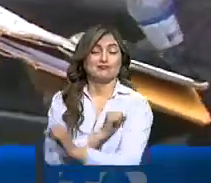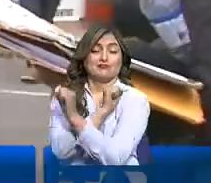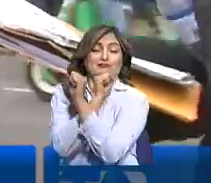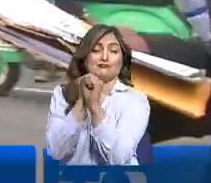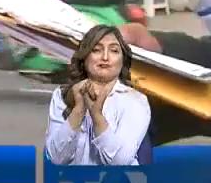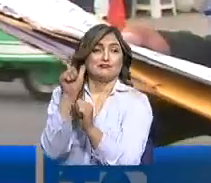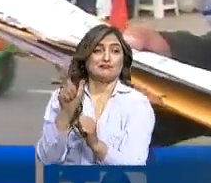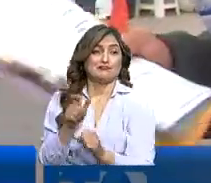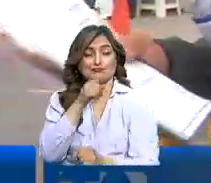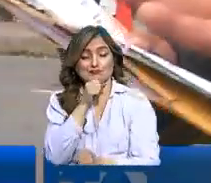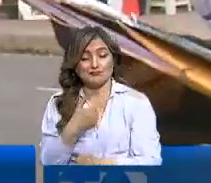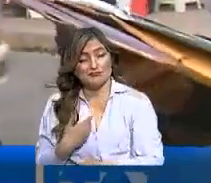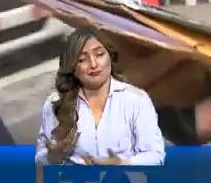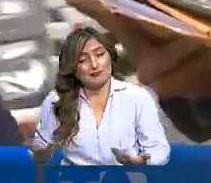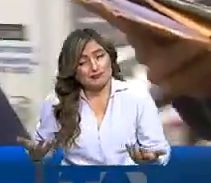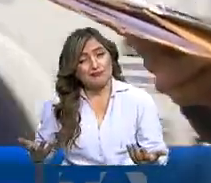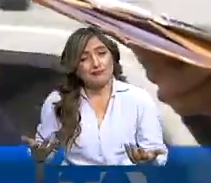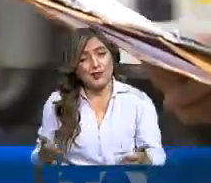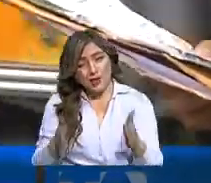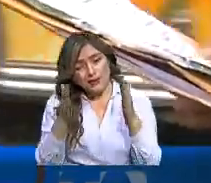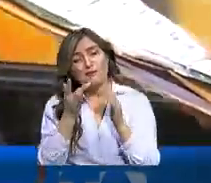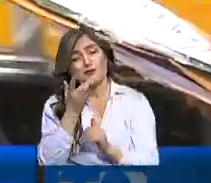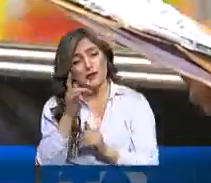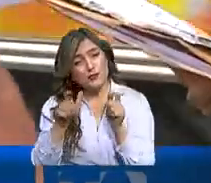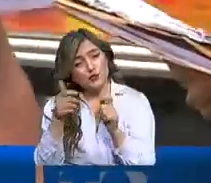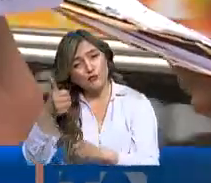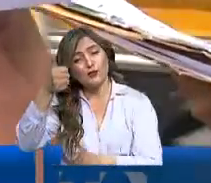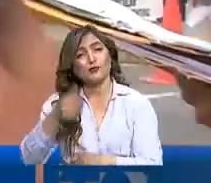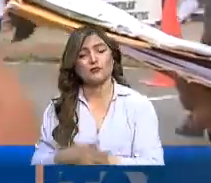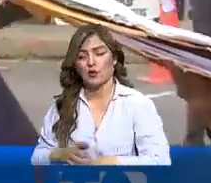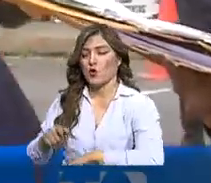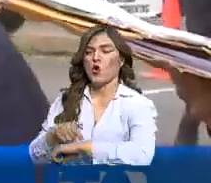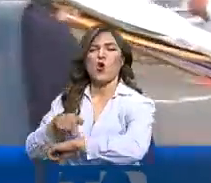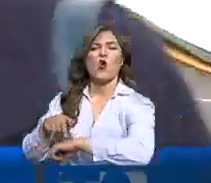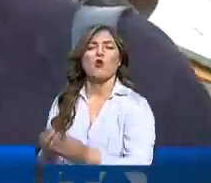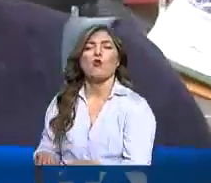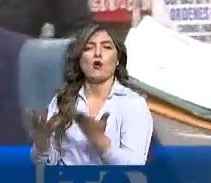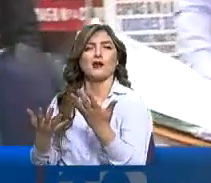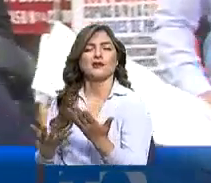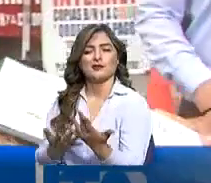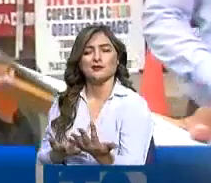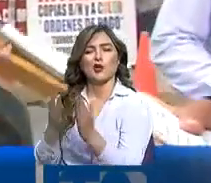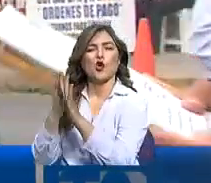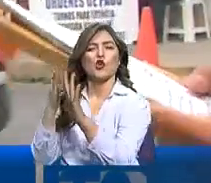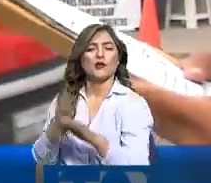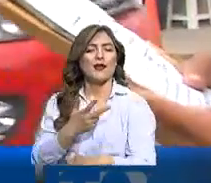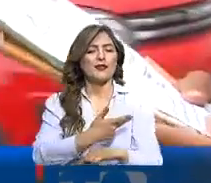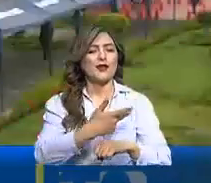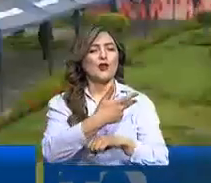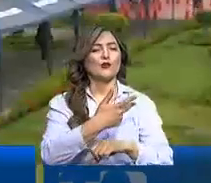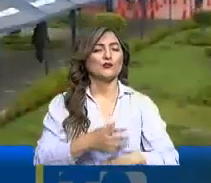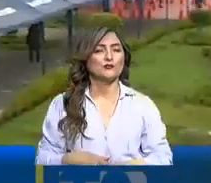una persona la debe, en todo lado debe haber preferencia. ¿Hace cuántas horas está haciendo cola, mi señora? Uy, yo estoy 3 horas, debe estar así, no estoy